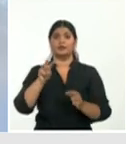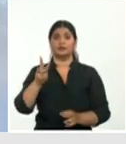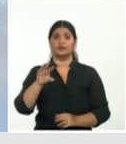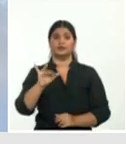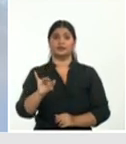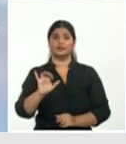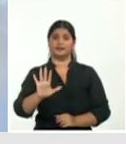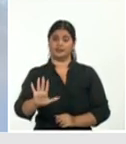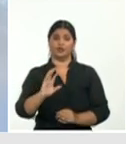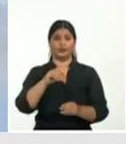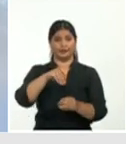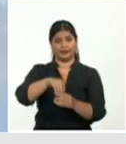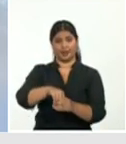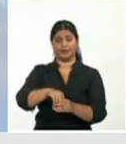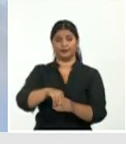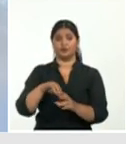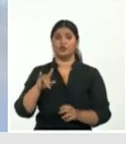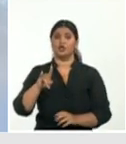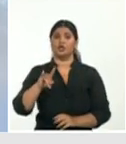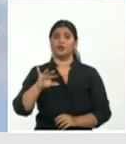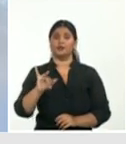6.375, el